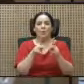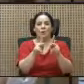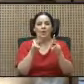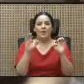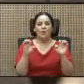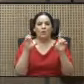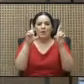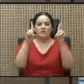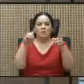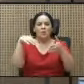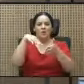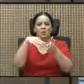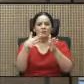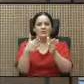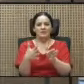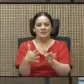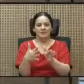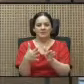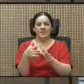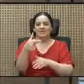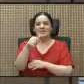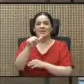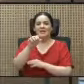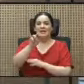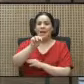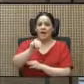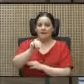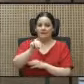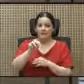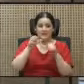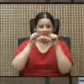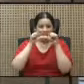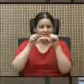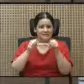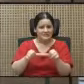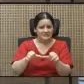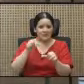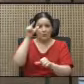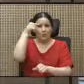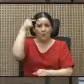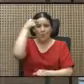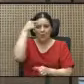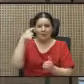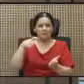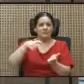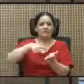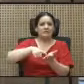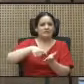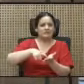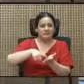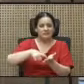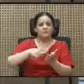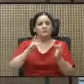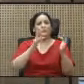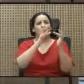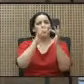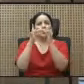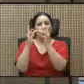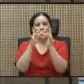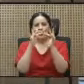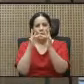los estudiantes del GAM. Sigue este gobierno con la deuda de la conectividad con los centros de estudios